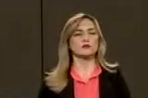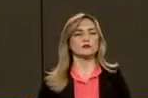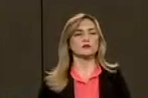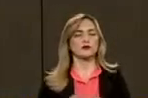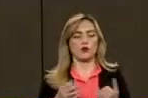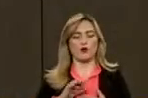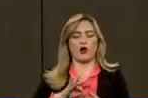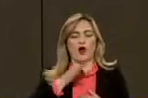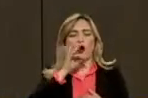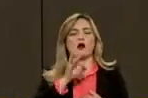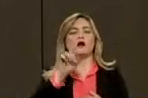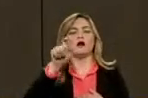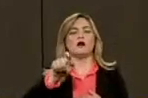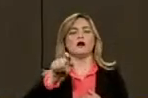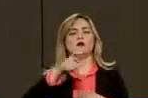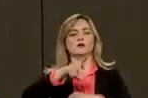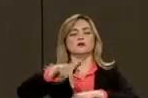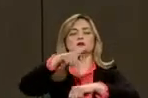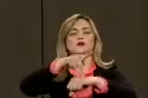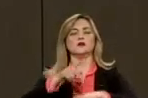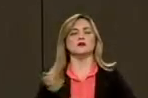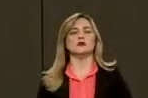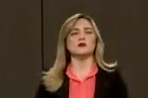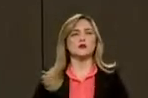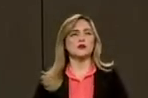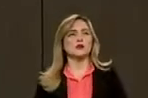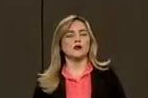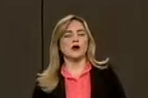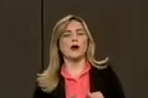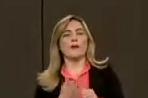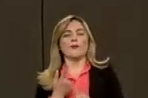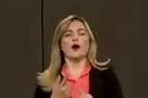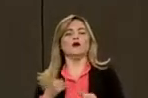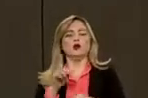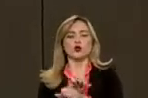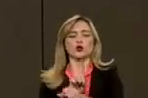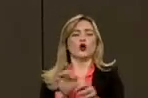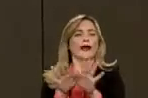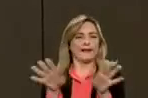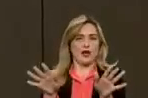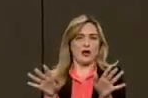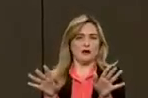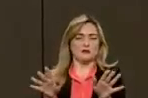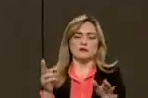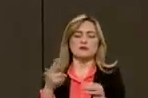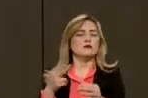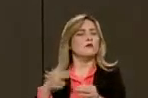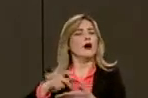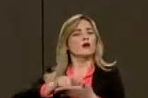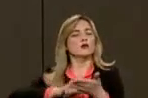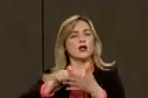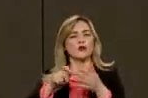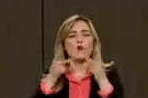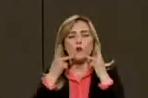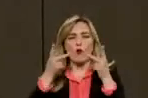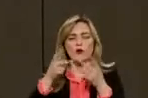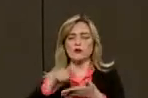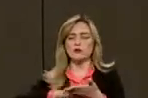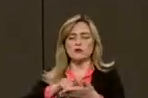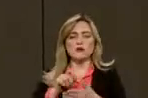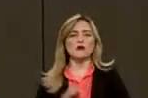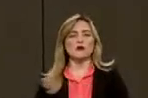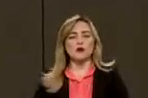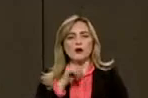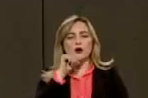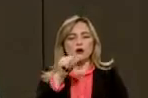pandemia, necesitan profesionales. Primero se crean las partidas de médicos generales porque ellos todavía no tienen inscrito su especialidad